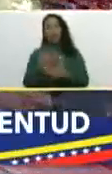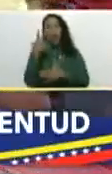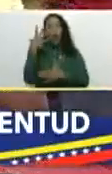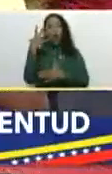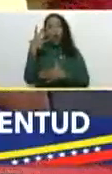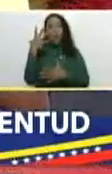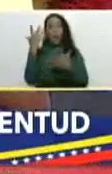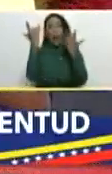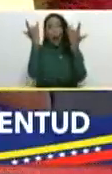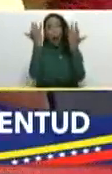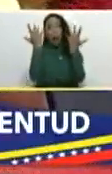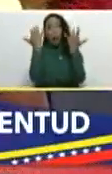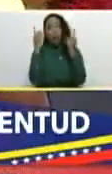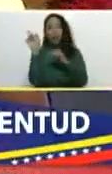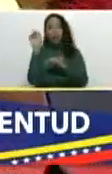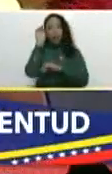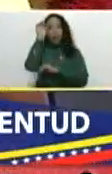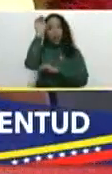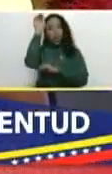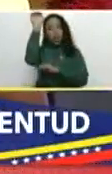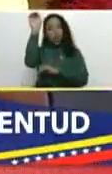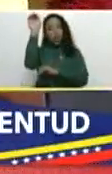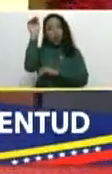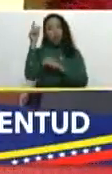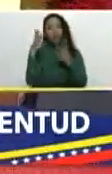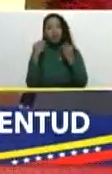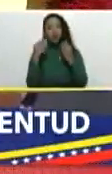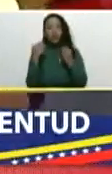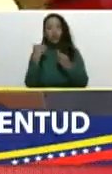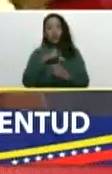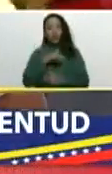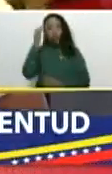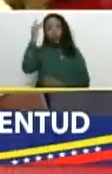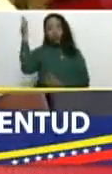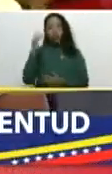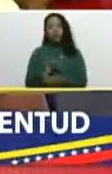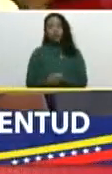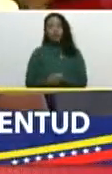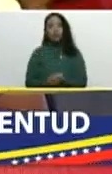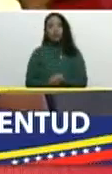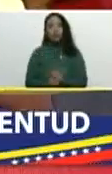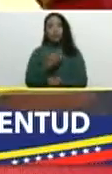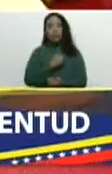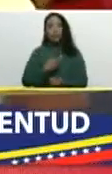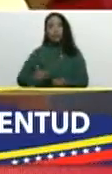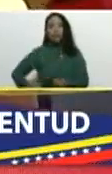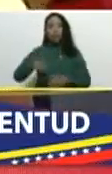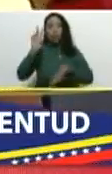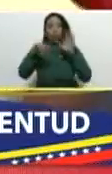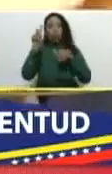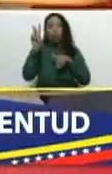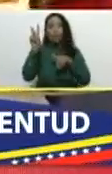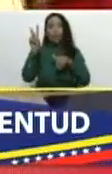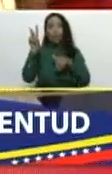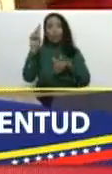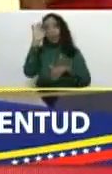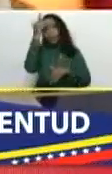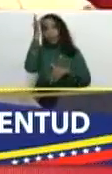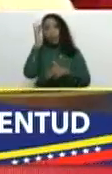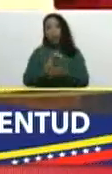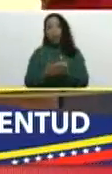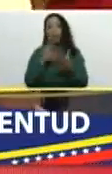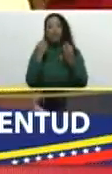sus manos de ese futuro que tanto estamos soñando. Presidente, usted el 12 de febrero, muchos